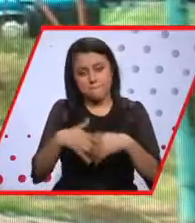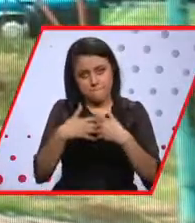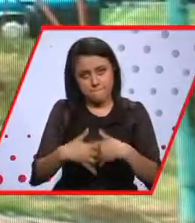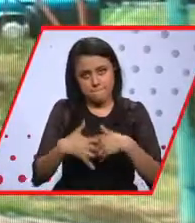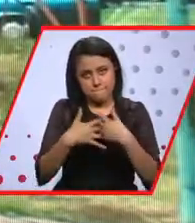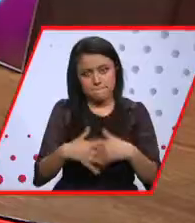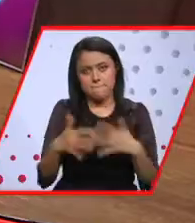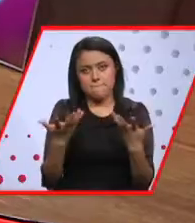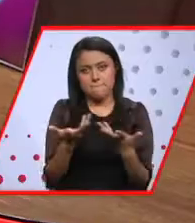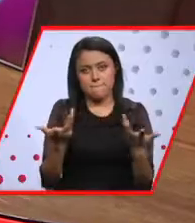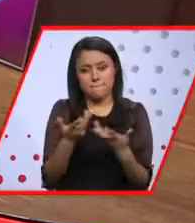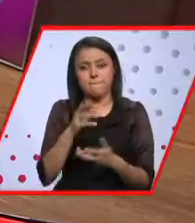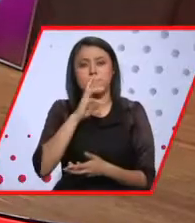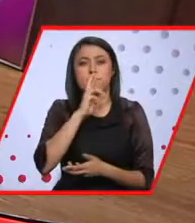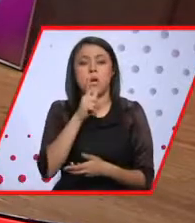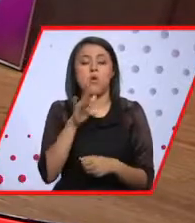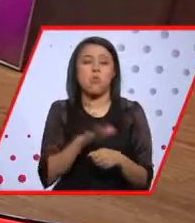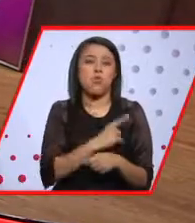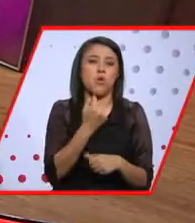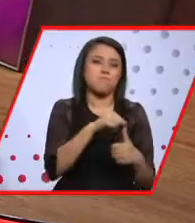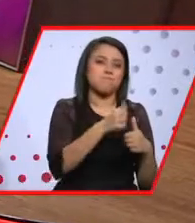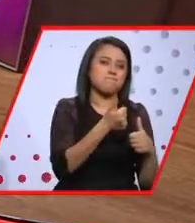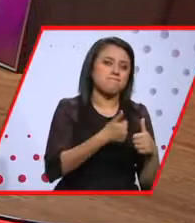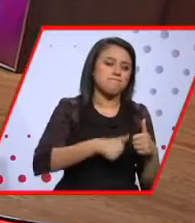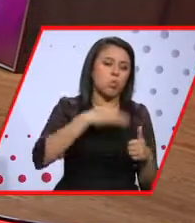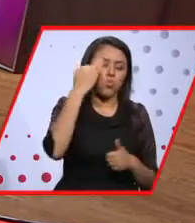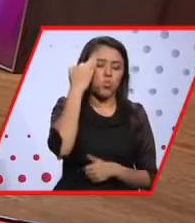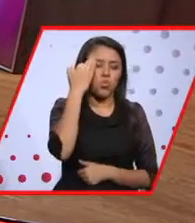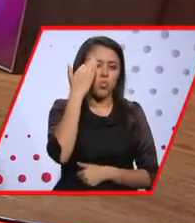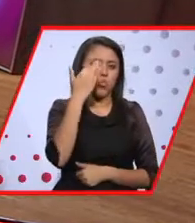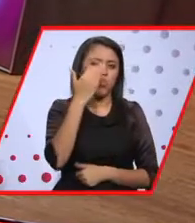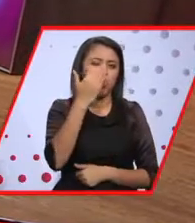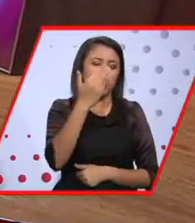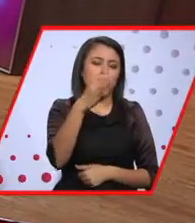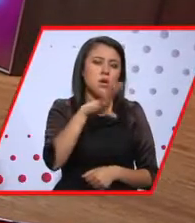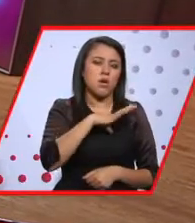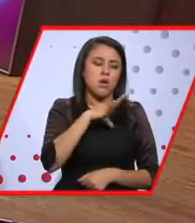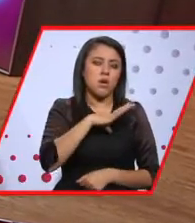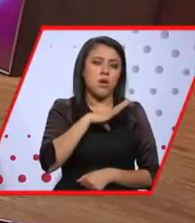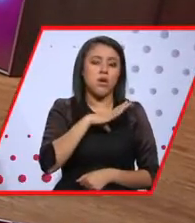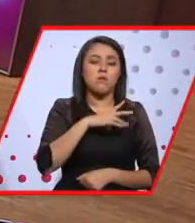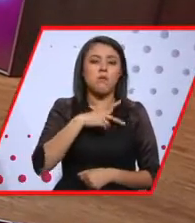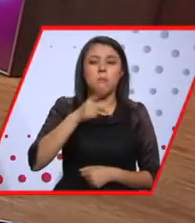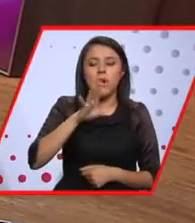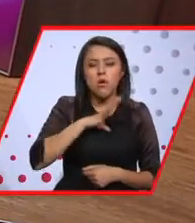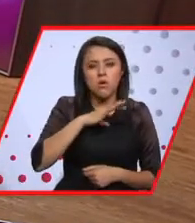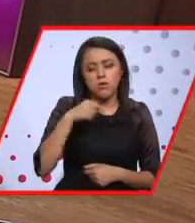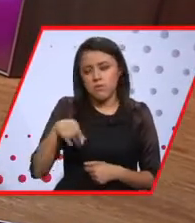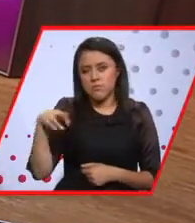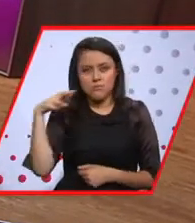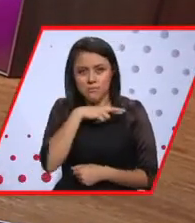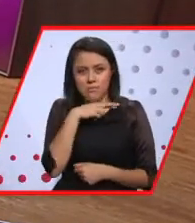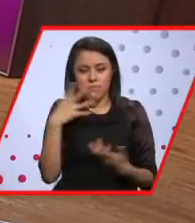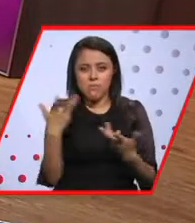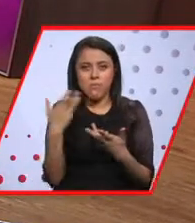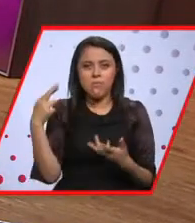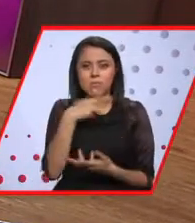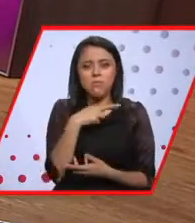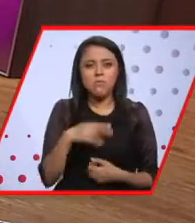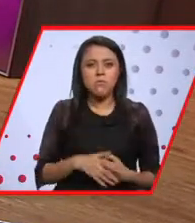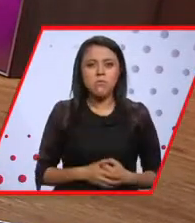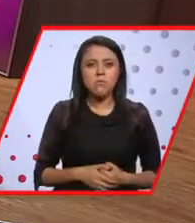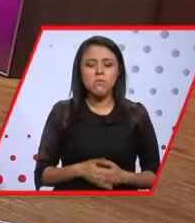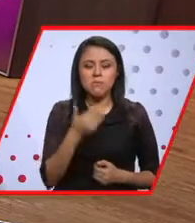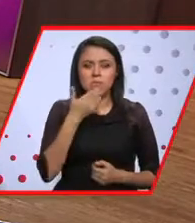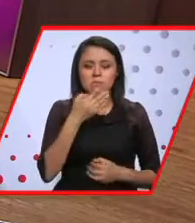semi-industrializado. El artesanal podría llevar un poco más de tiempo al elaborarlo que algo que se produce en serie, ¿no? Muy bien. Que